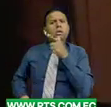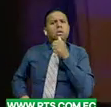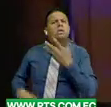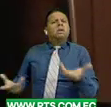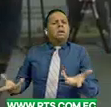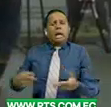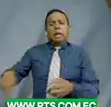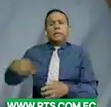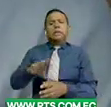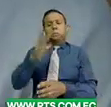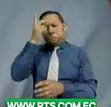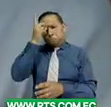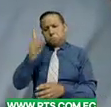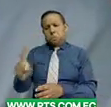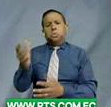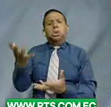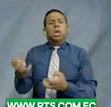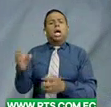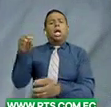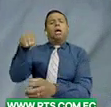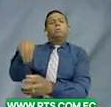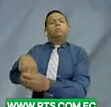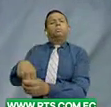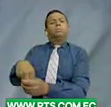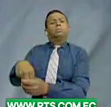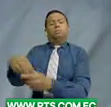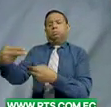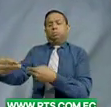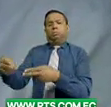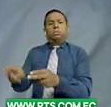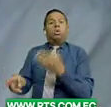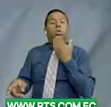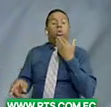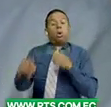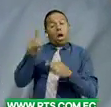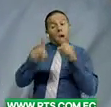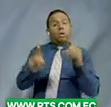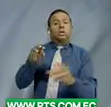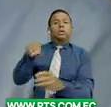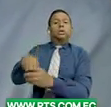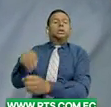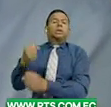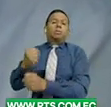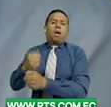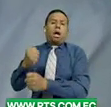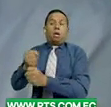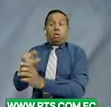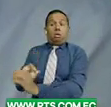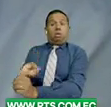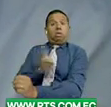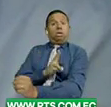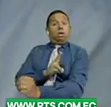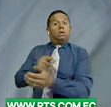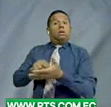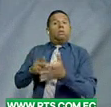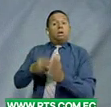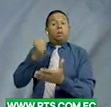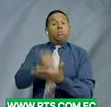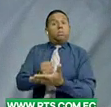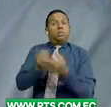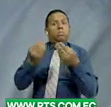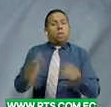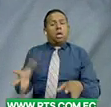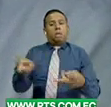de ese país. Lo que pasa es que muchas de estas personas trabajan allá y temen perder tanto sus visas cuanto sus